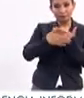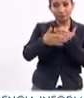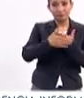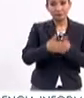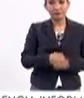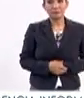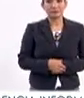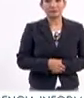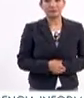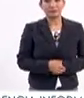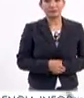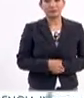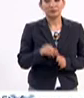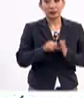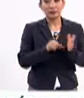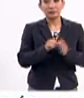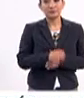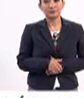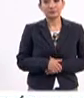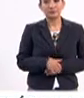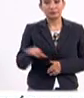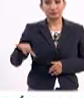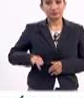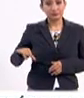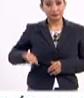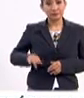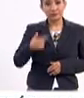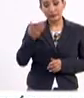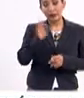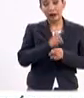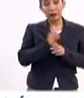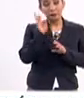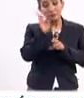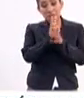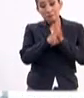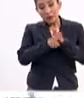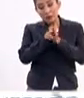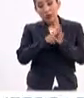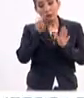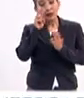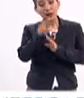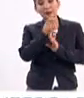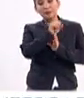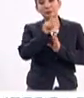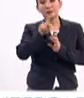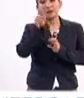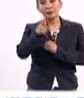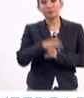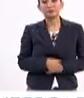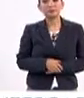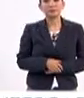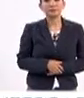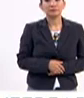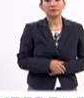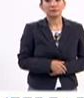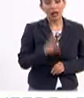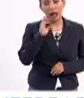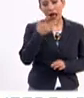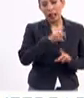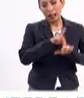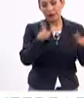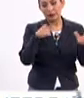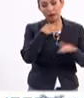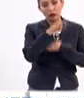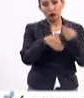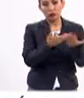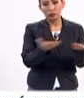los próximos meses. Así que bueno, pues interesante esta serie, no se la pierdan. El Sistema Público de Radiodifusión del Estado Mexicano ya la tiene lista